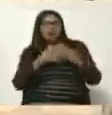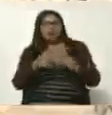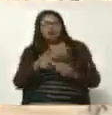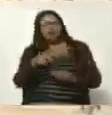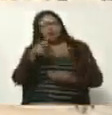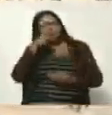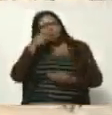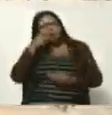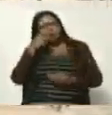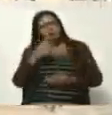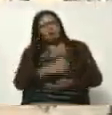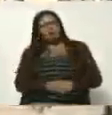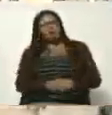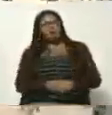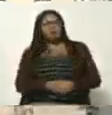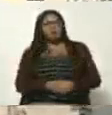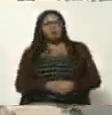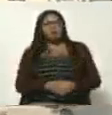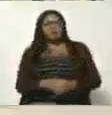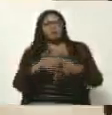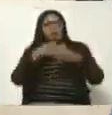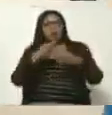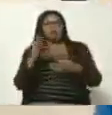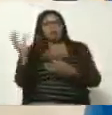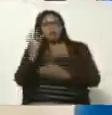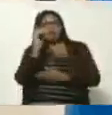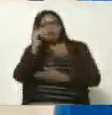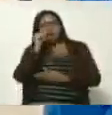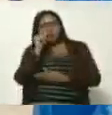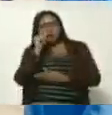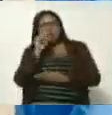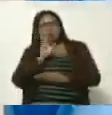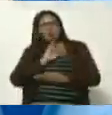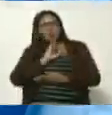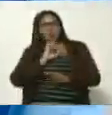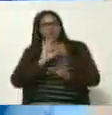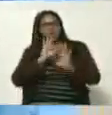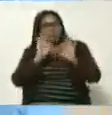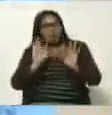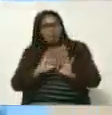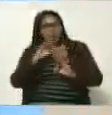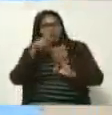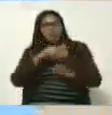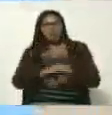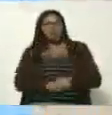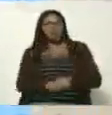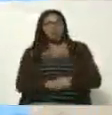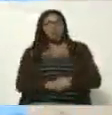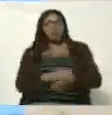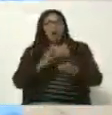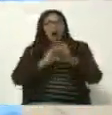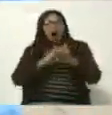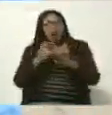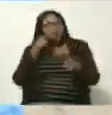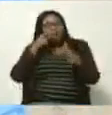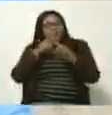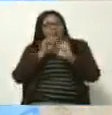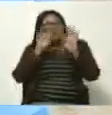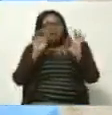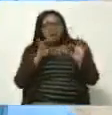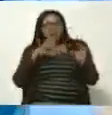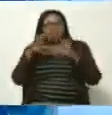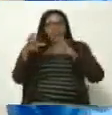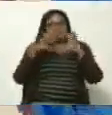ni habían intereses colombianos y venezolanos, pero intereses particulares de individuos, que esta